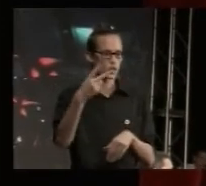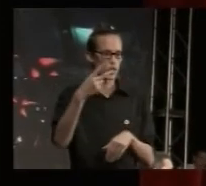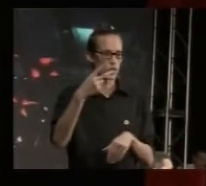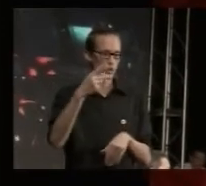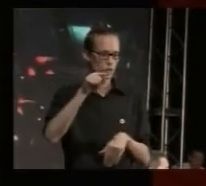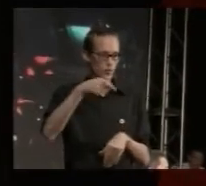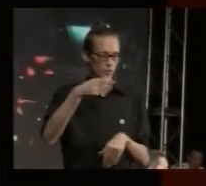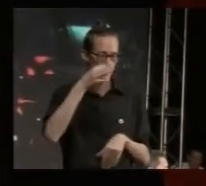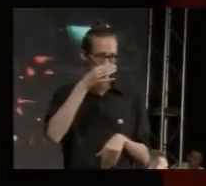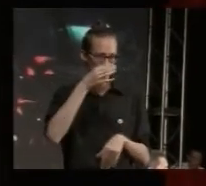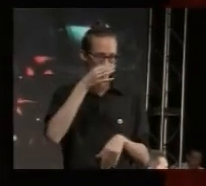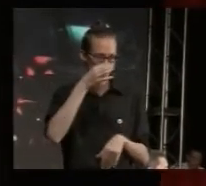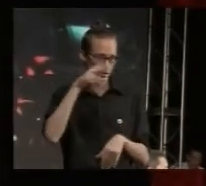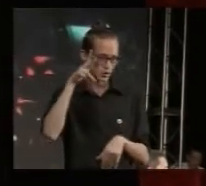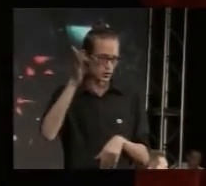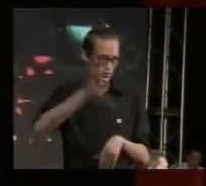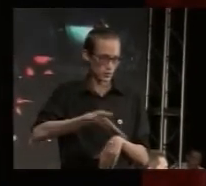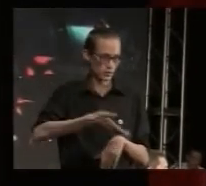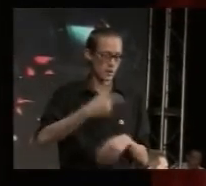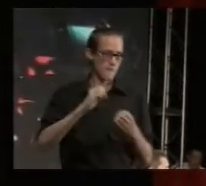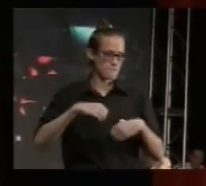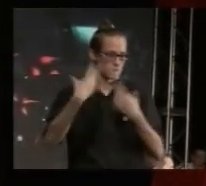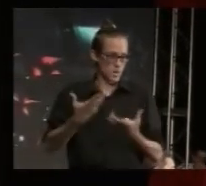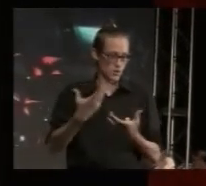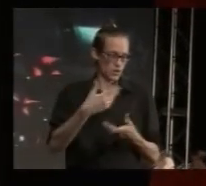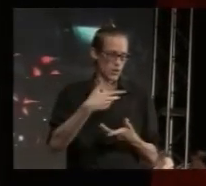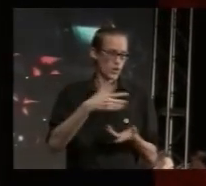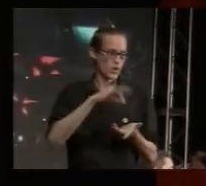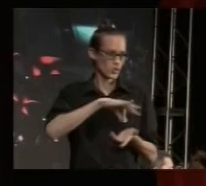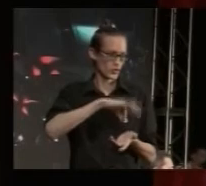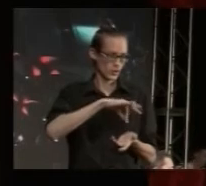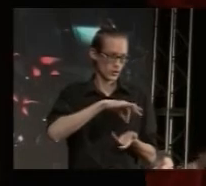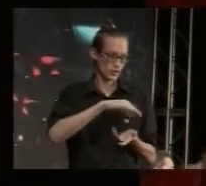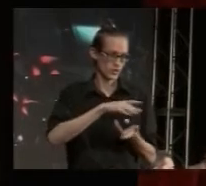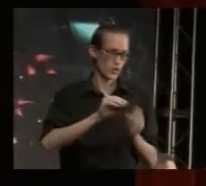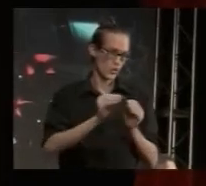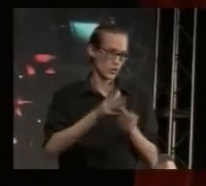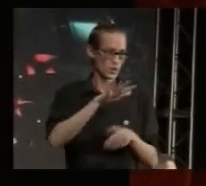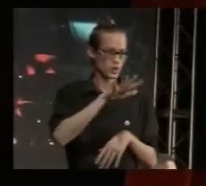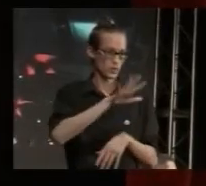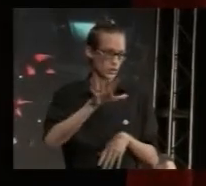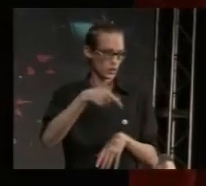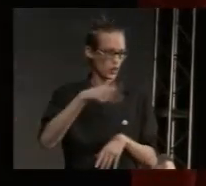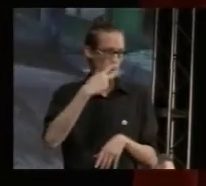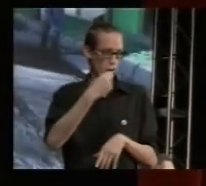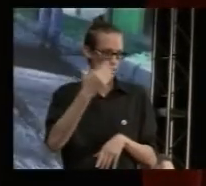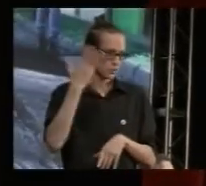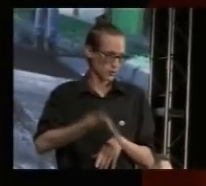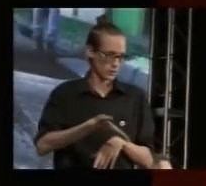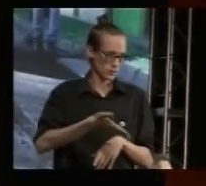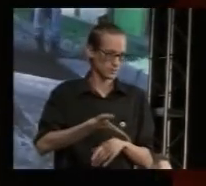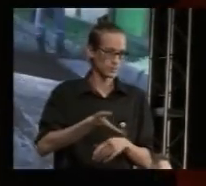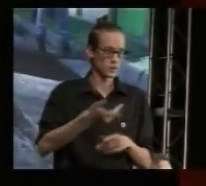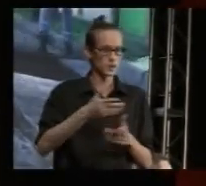102,28% y mejoramos el resto del salario desde el inicio de la gestión en un 55,11%. Hemos